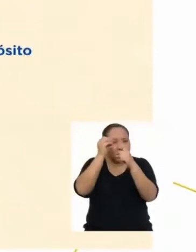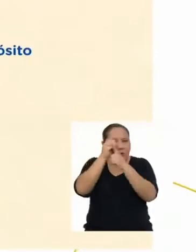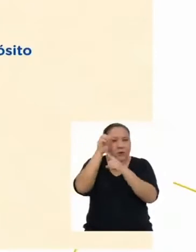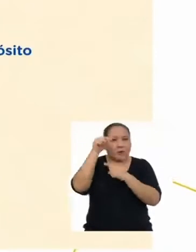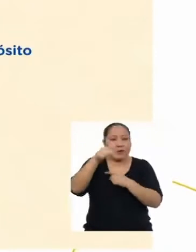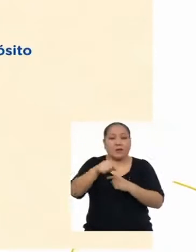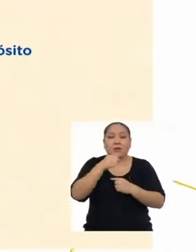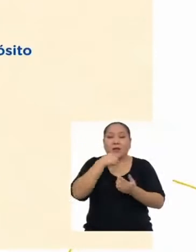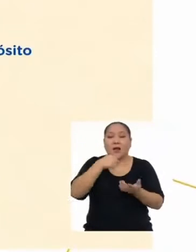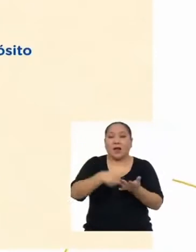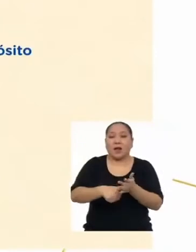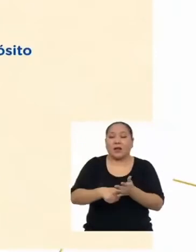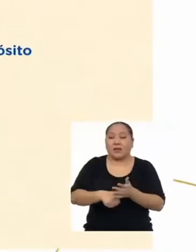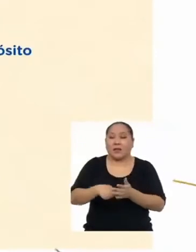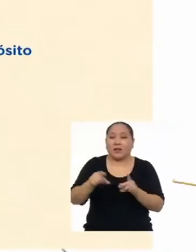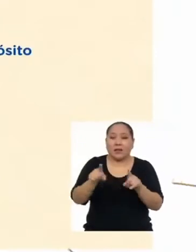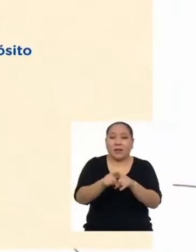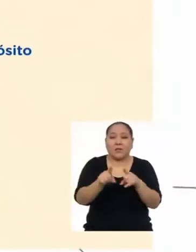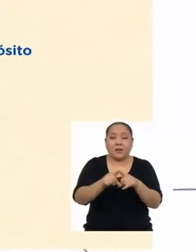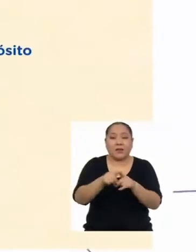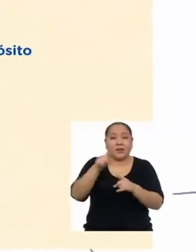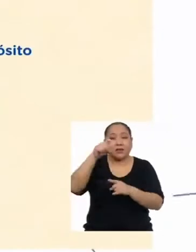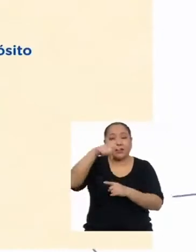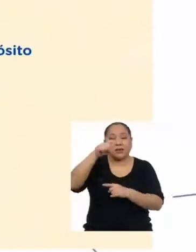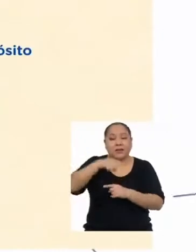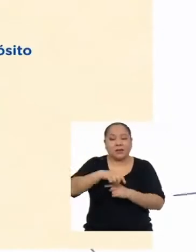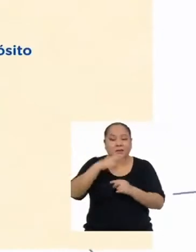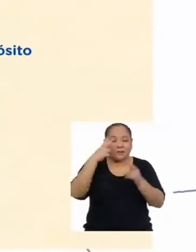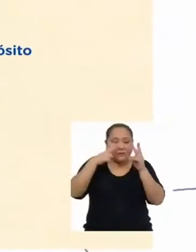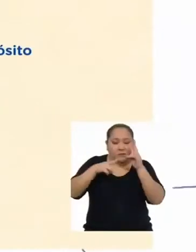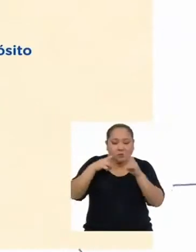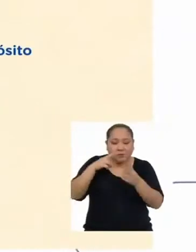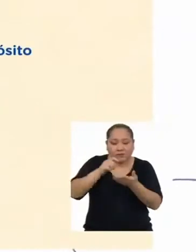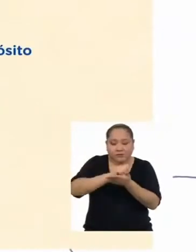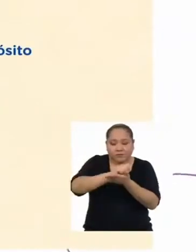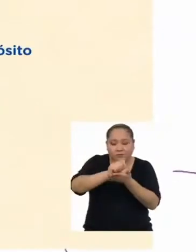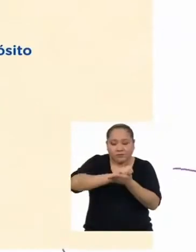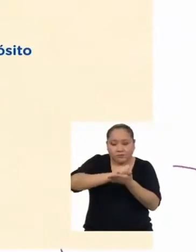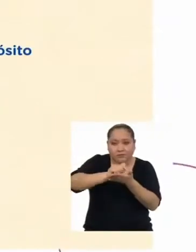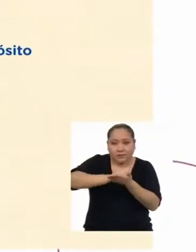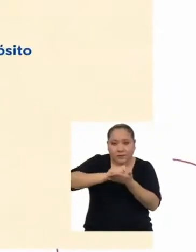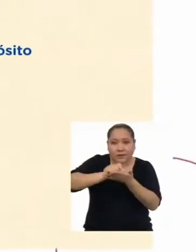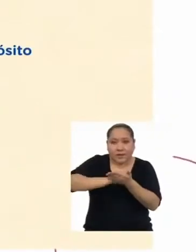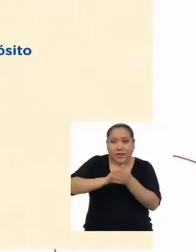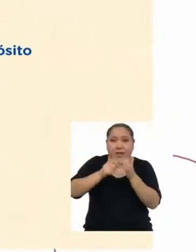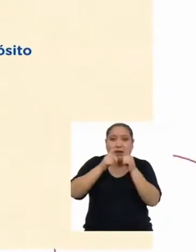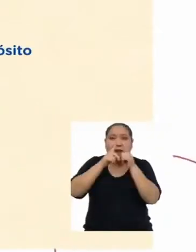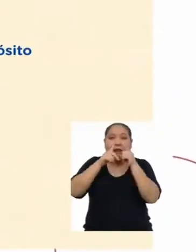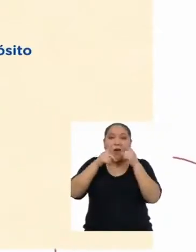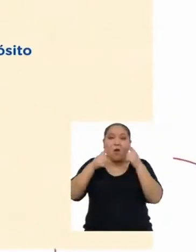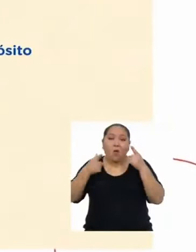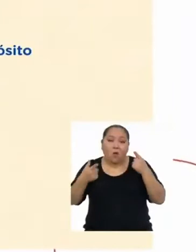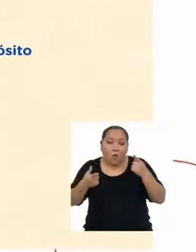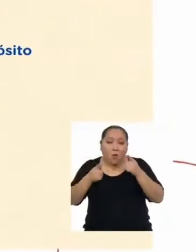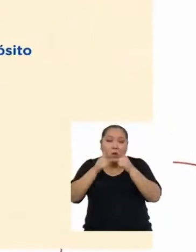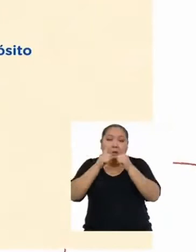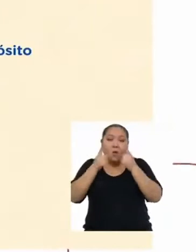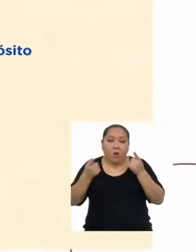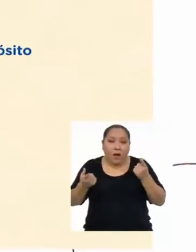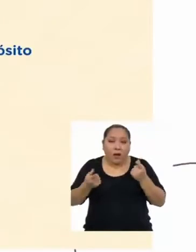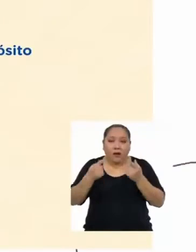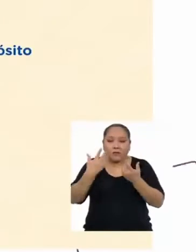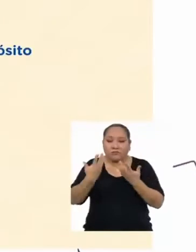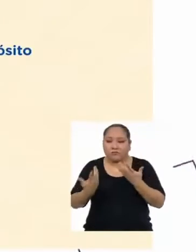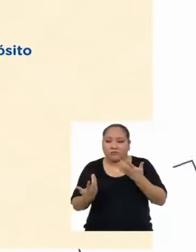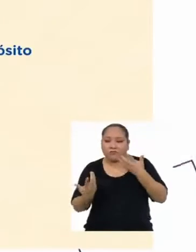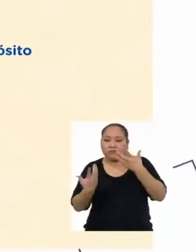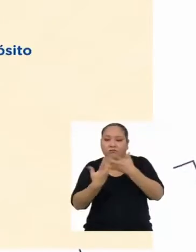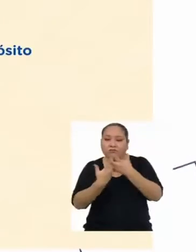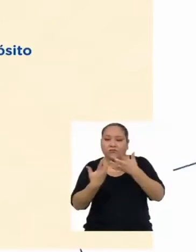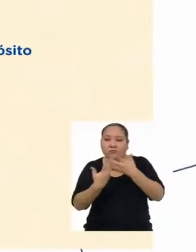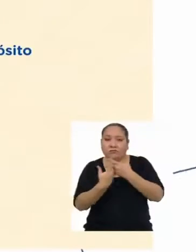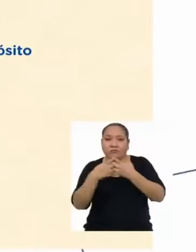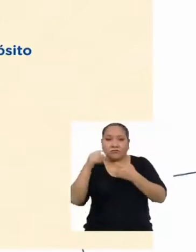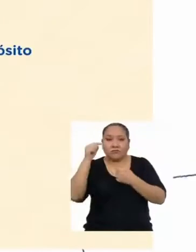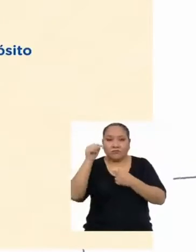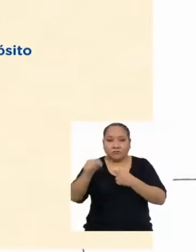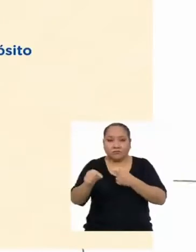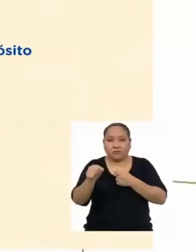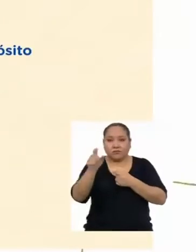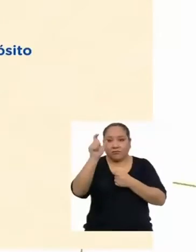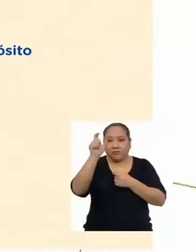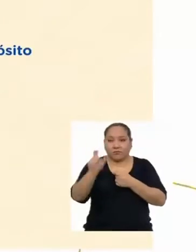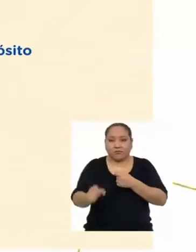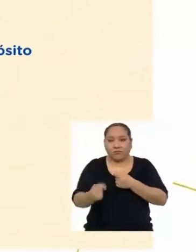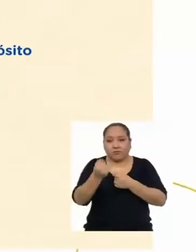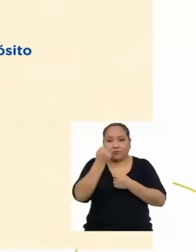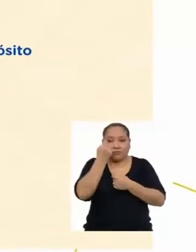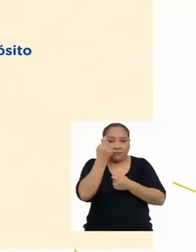será necesario redactarla con un lenguaje o registro que se adapte al destinatario y al